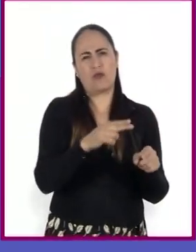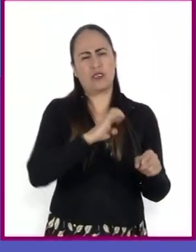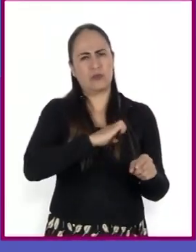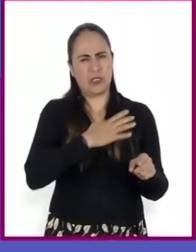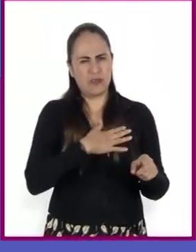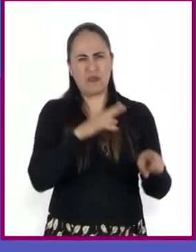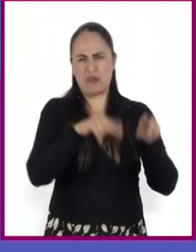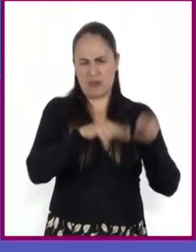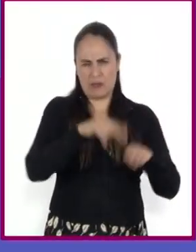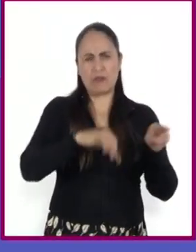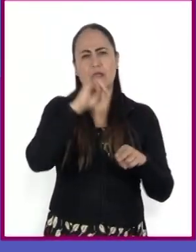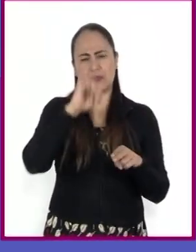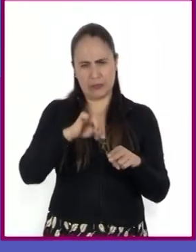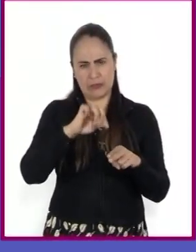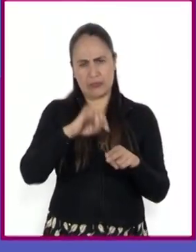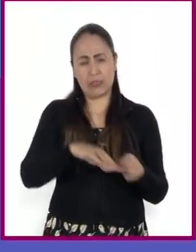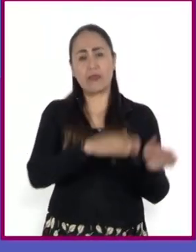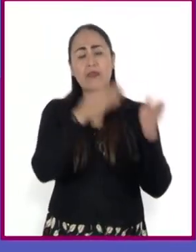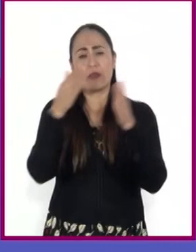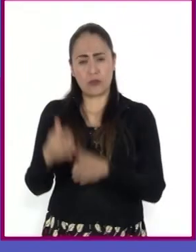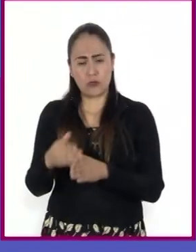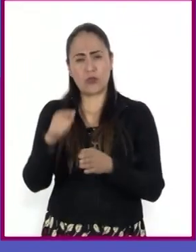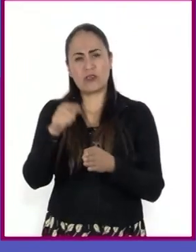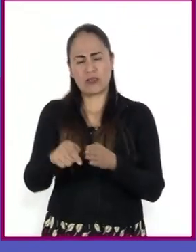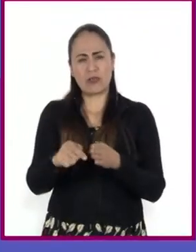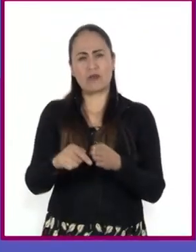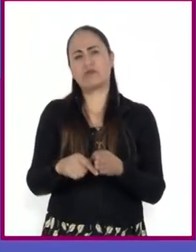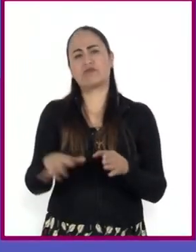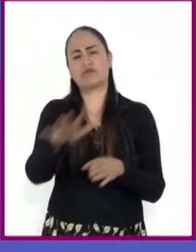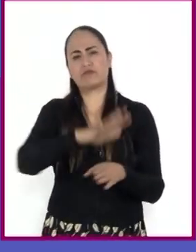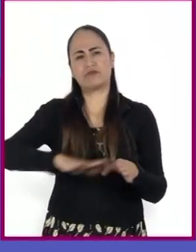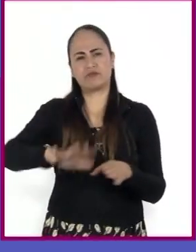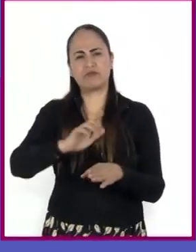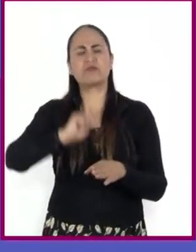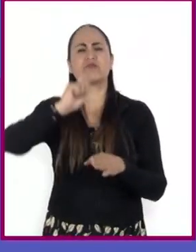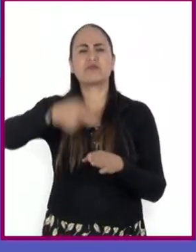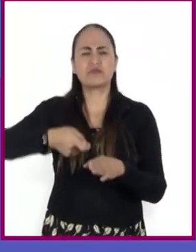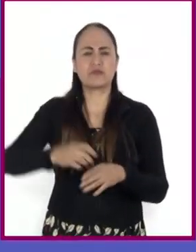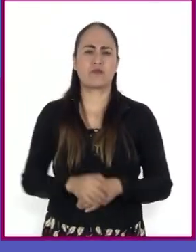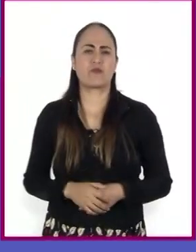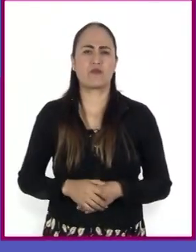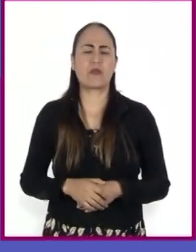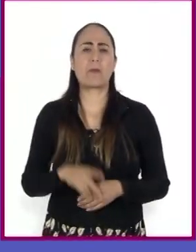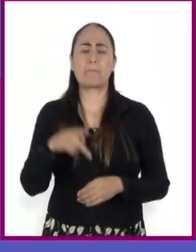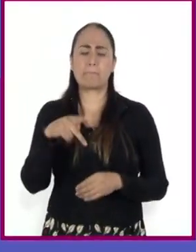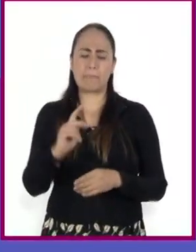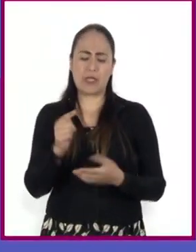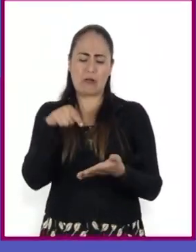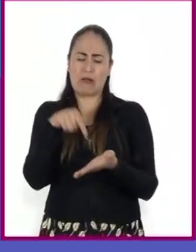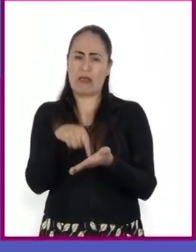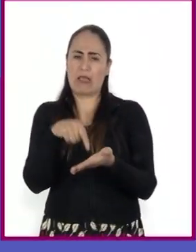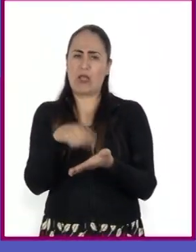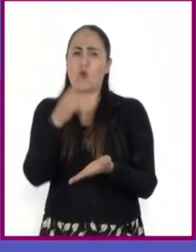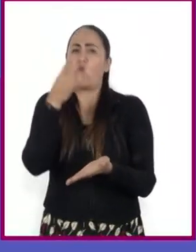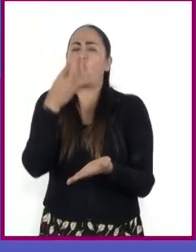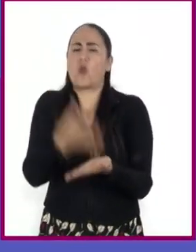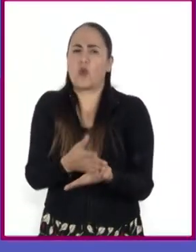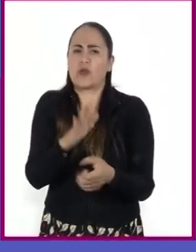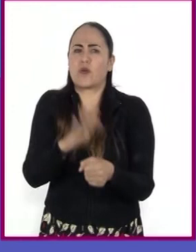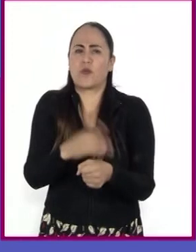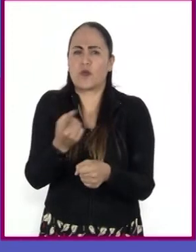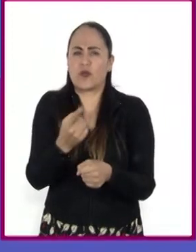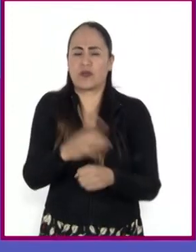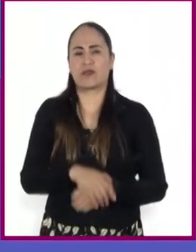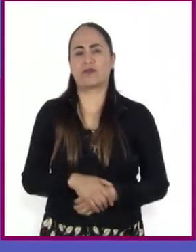Enseguida, anuncia la categoría general del concepto, agregando su diferencia específica. El lenguaje